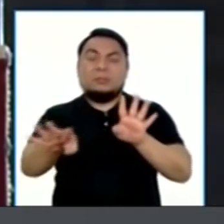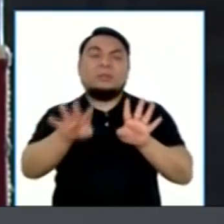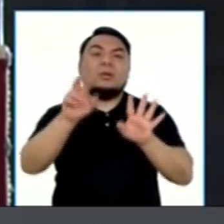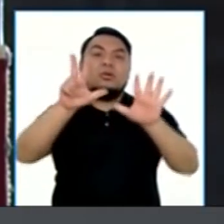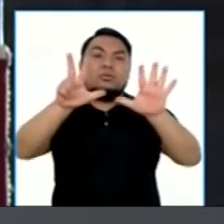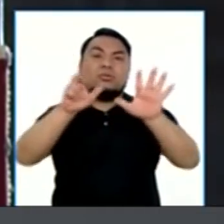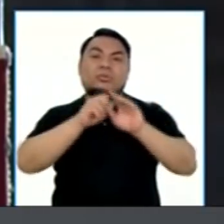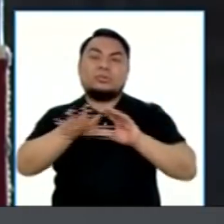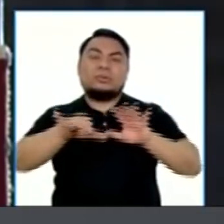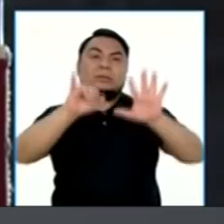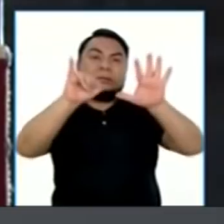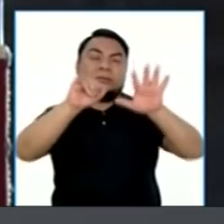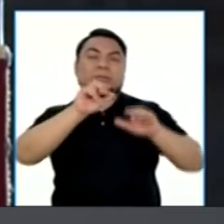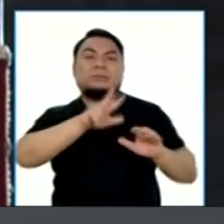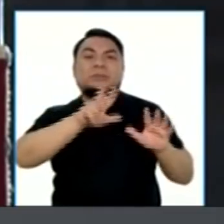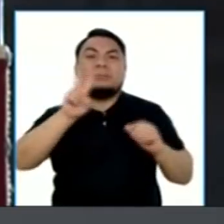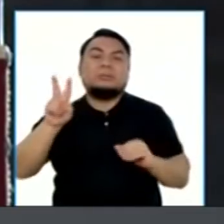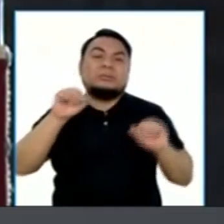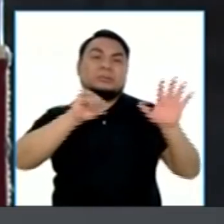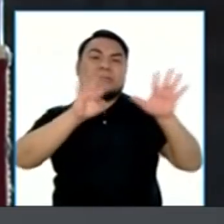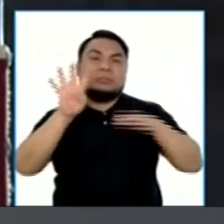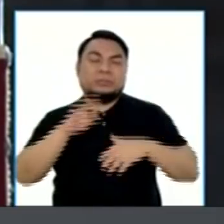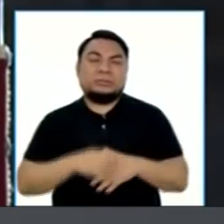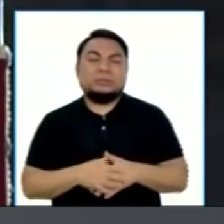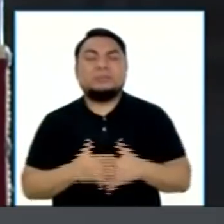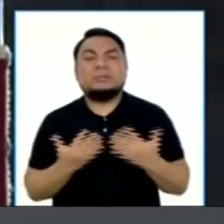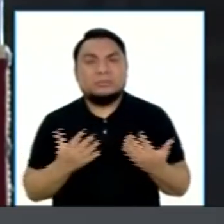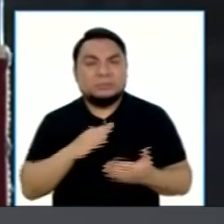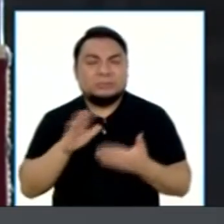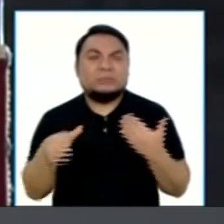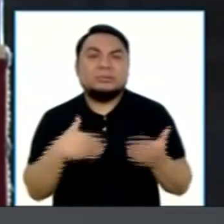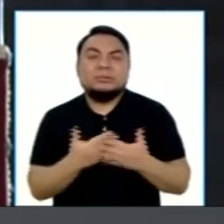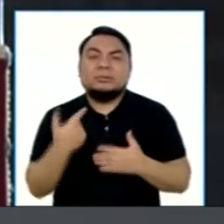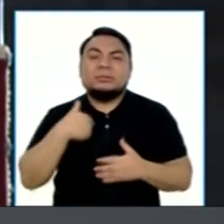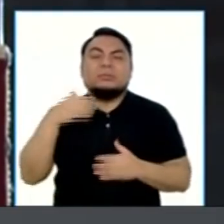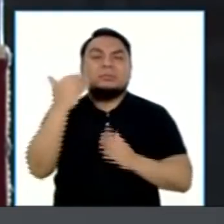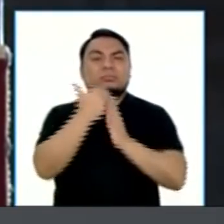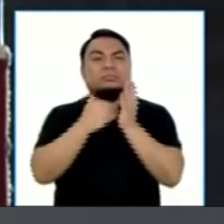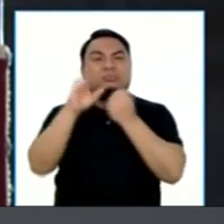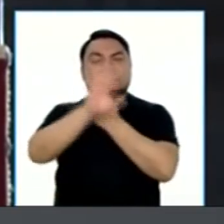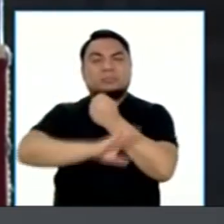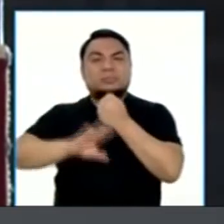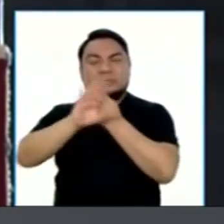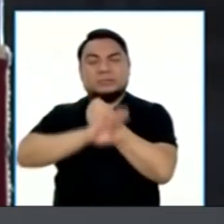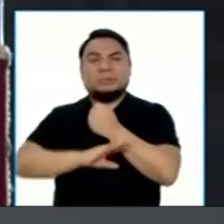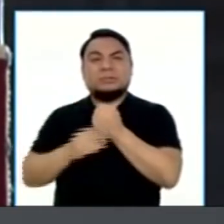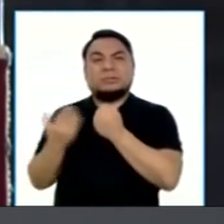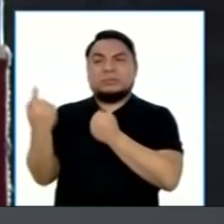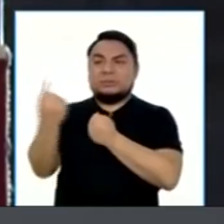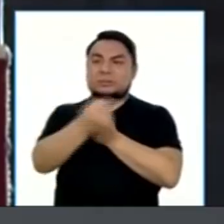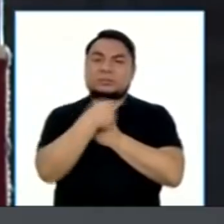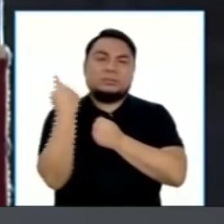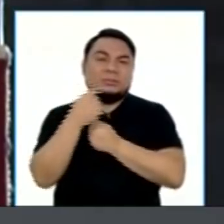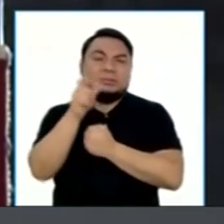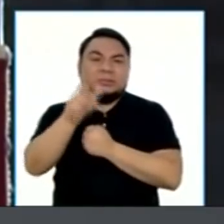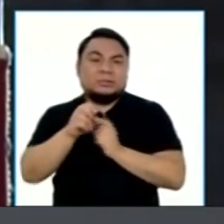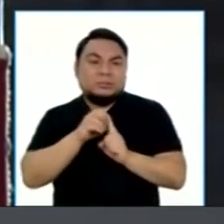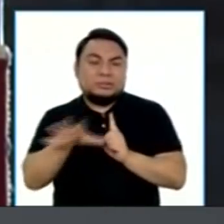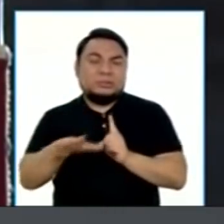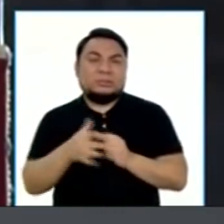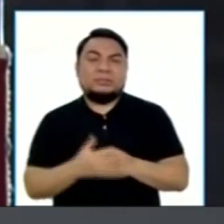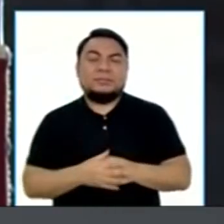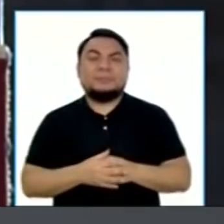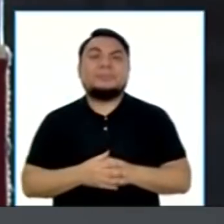cuatro a ocho, 16, 32, 64. Por eso tomamos nosotros medidas para protegernos de ese